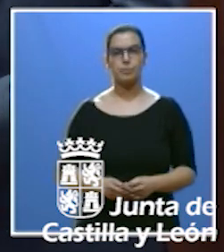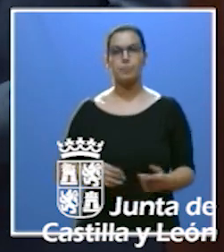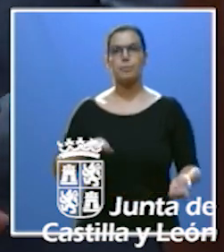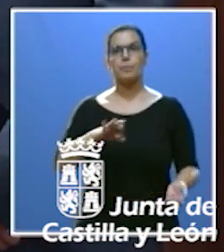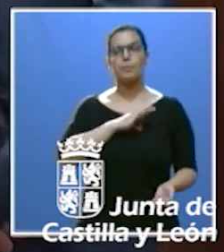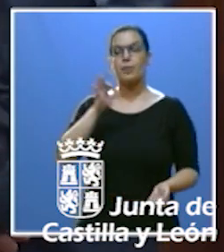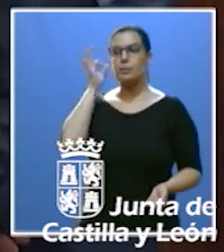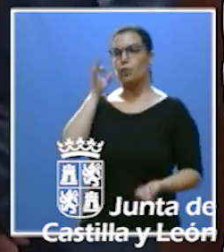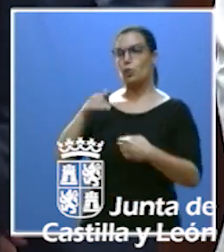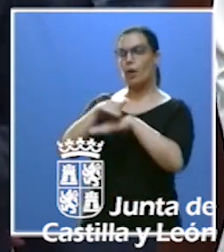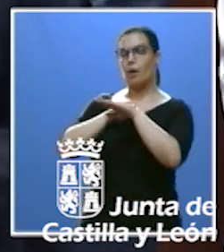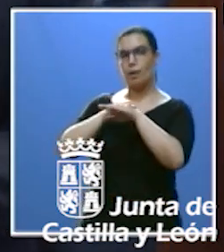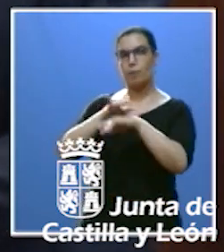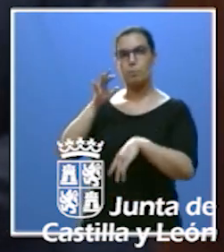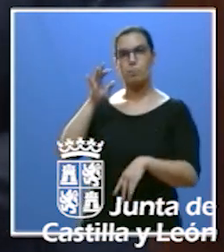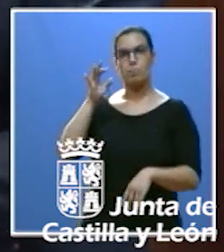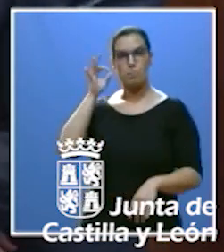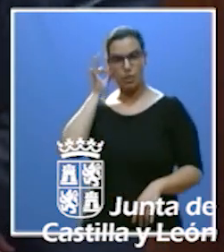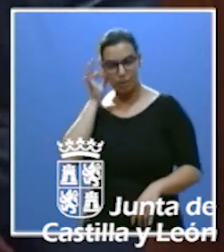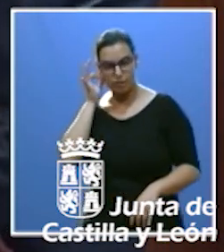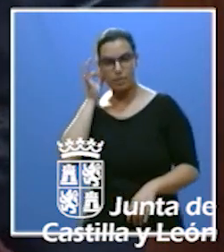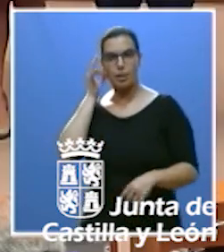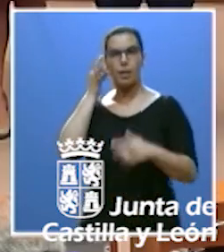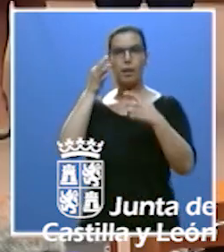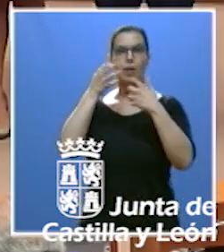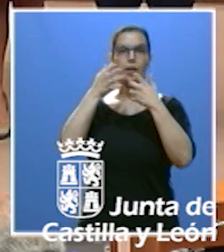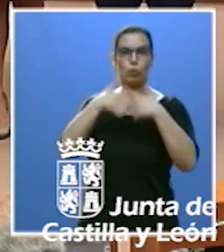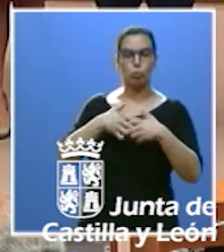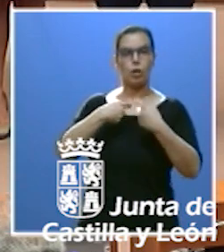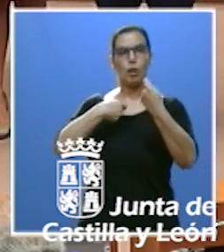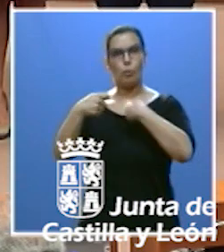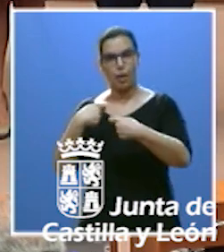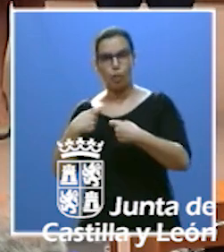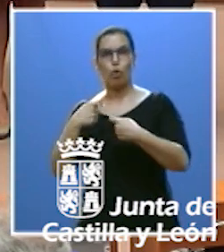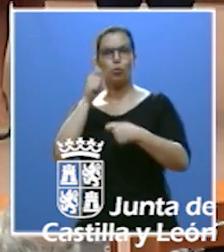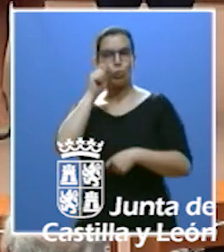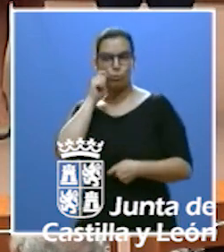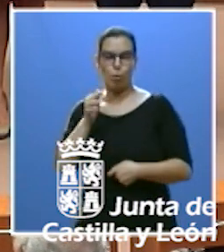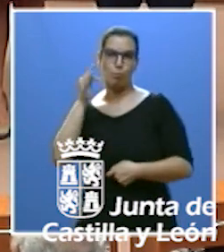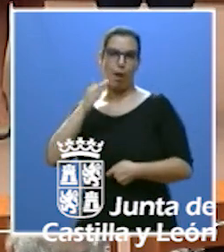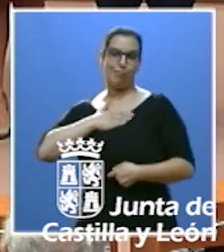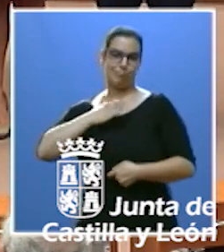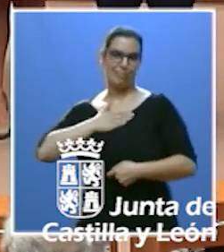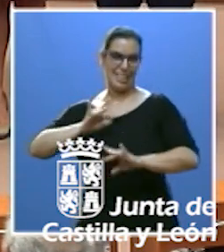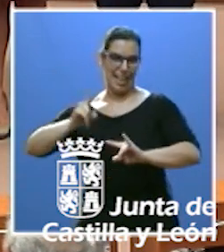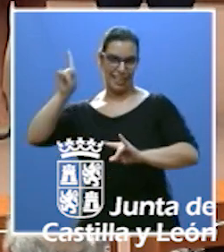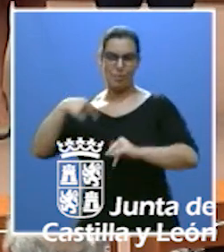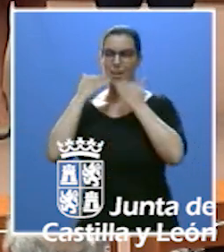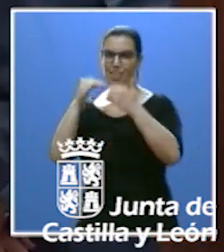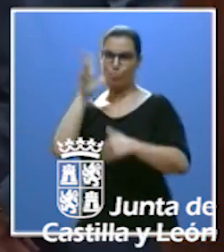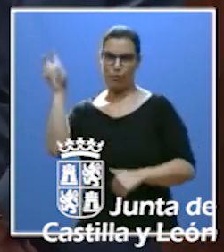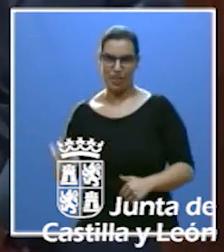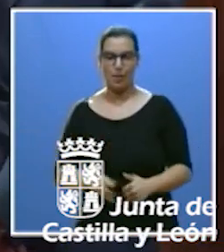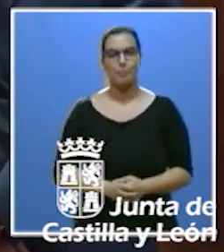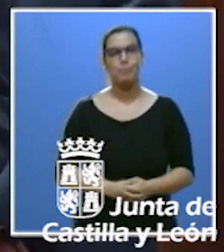Señora ministra de Industria, Comercio y Turismo y paisana, muchas gracias por tu presencia hoy aquí.